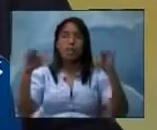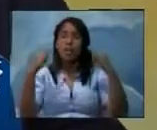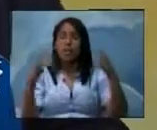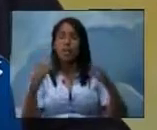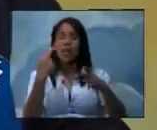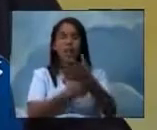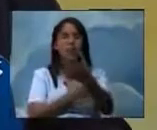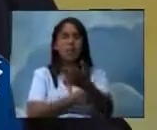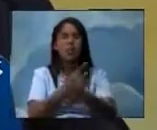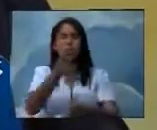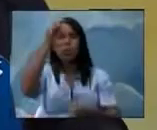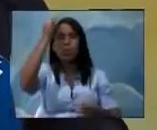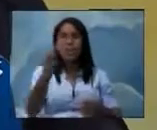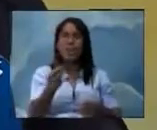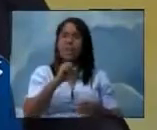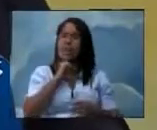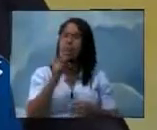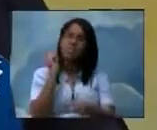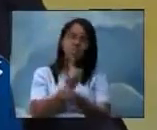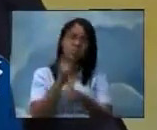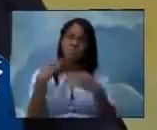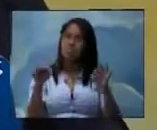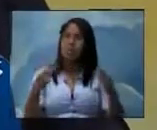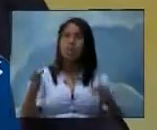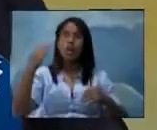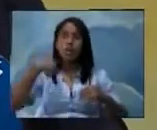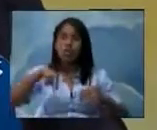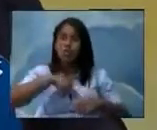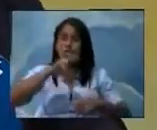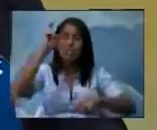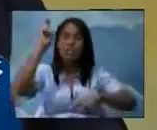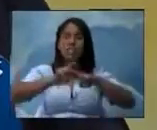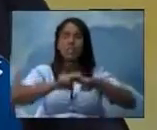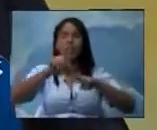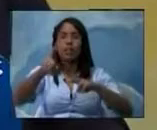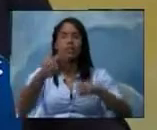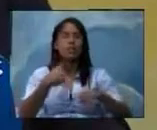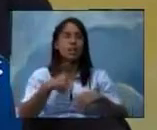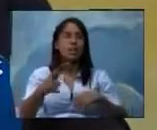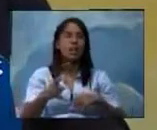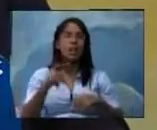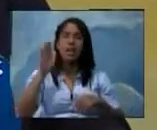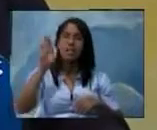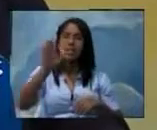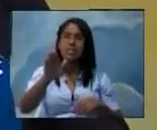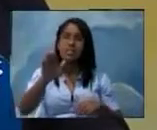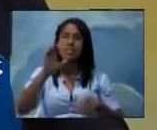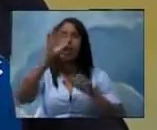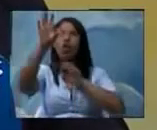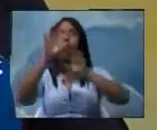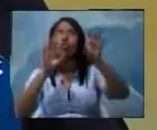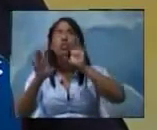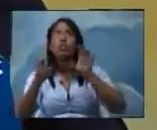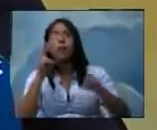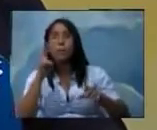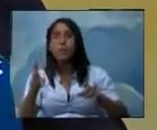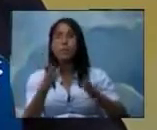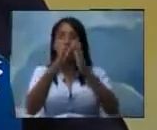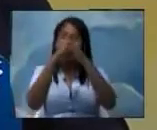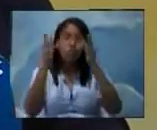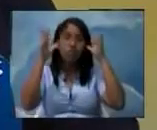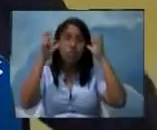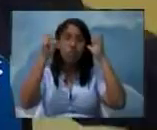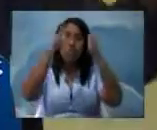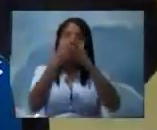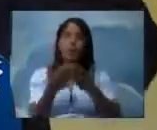sobrenaturales. Hermano, ¿usted cree que es sencillo que uno sentado aquí en una silla hayan 5 continentes oyendo la palabra del